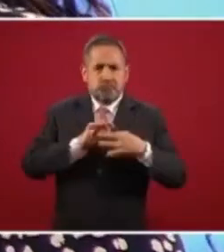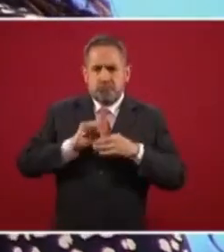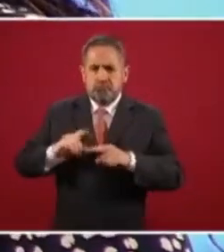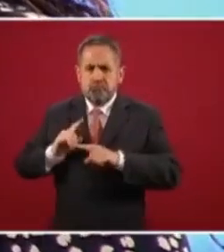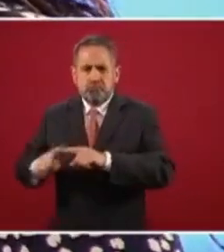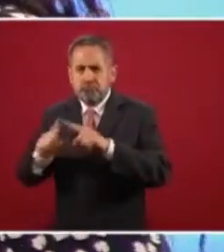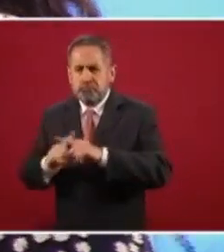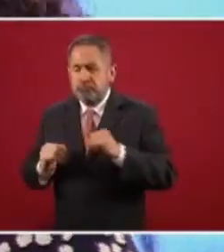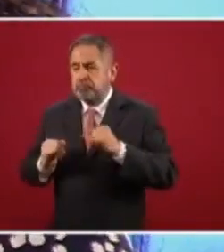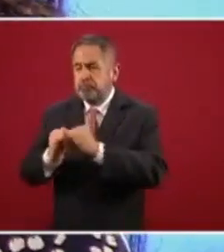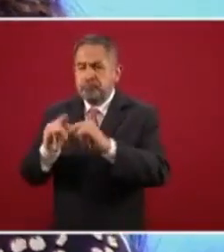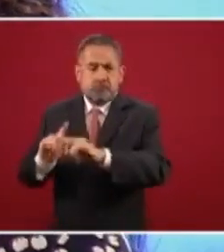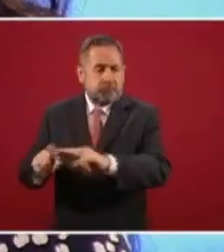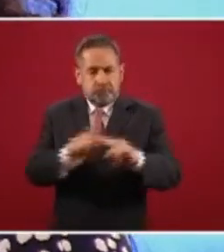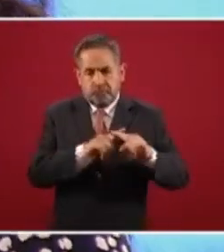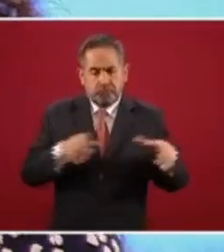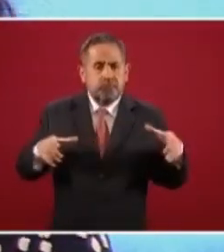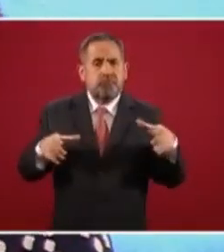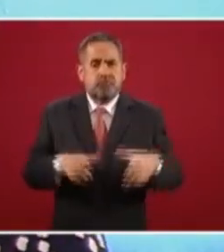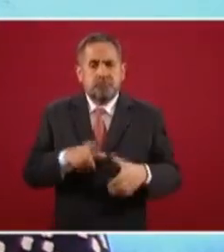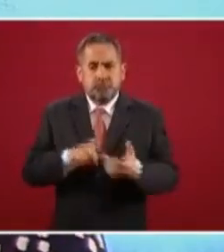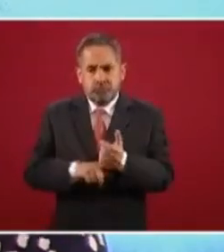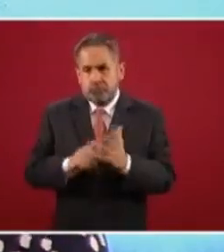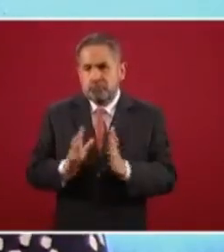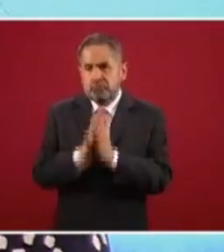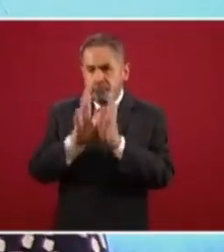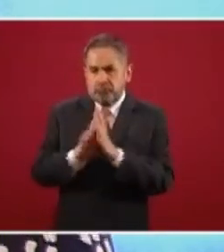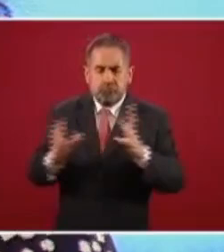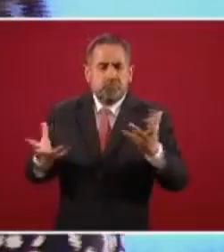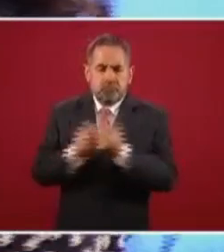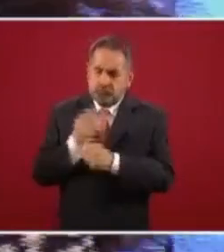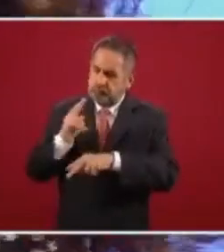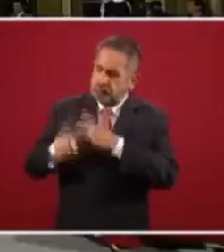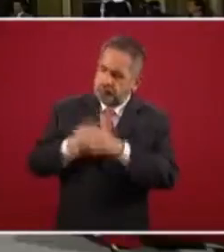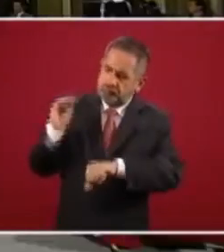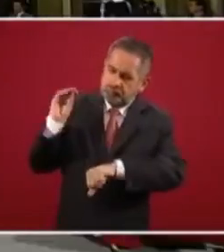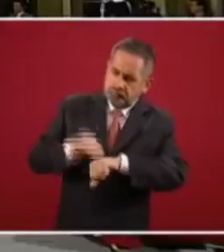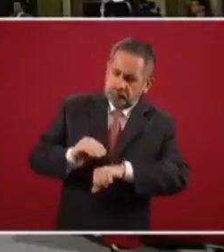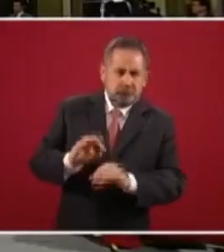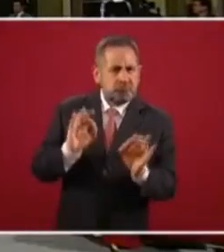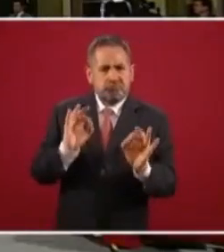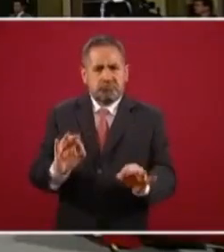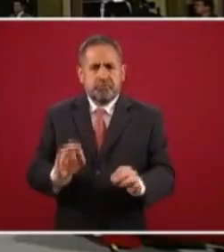diferentes instituciones y dependencias que participan también en la implementación.